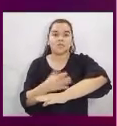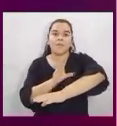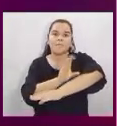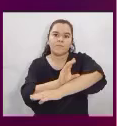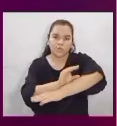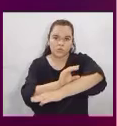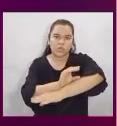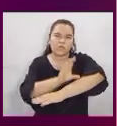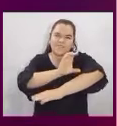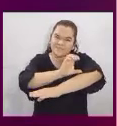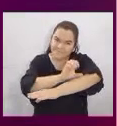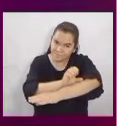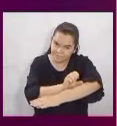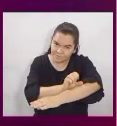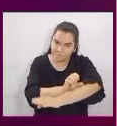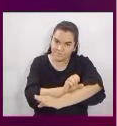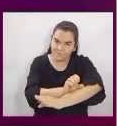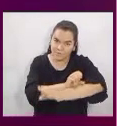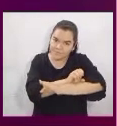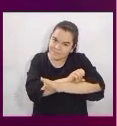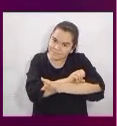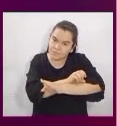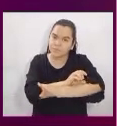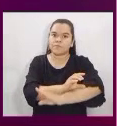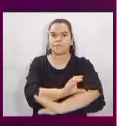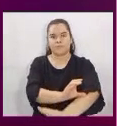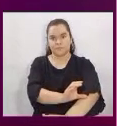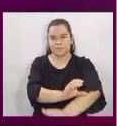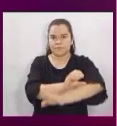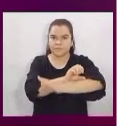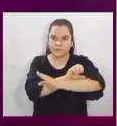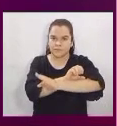sobre sobre el estado del músculo, relajarlo